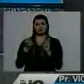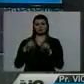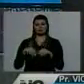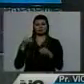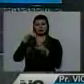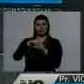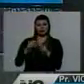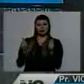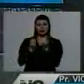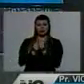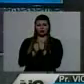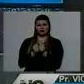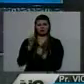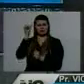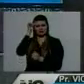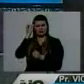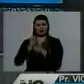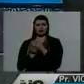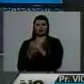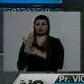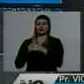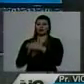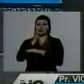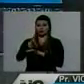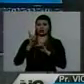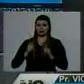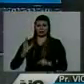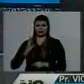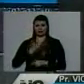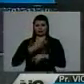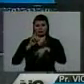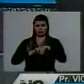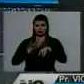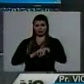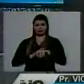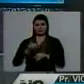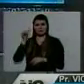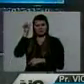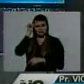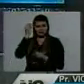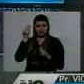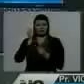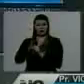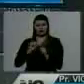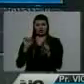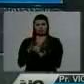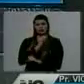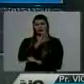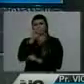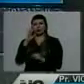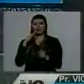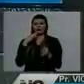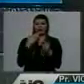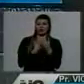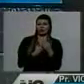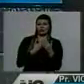¿Será que el nuevo rumbo también depende de nosotros? ¿Será que el éxito o fracaso de